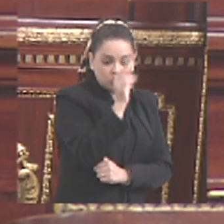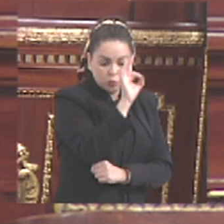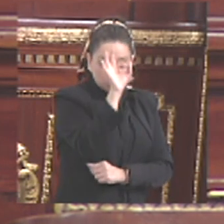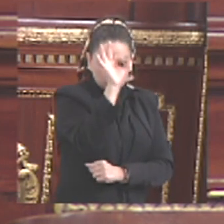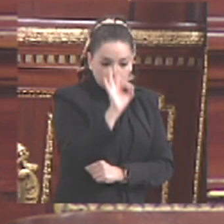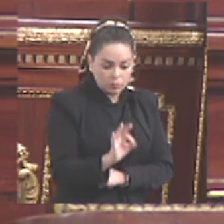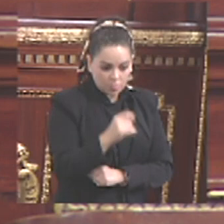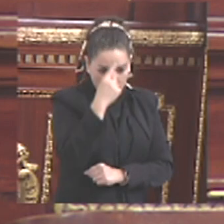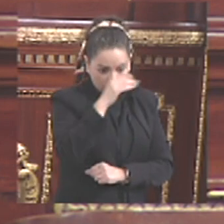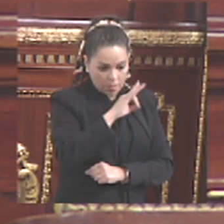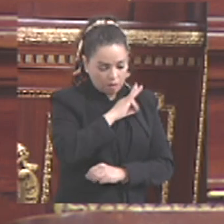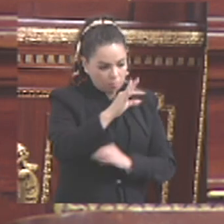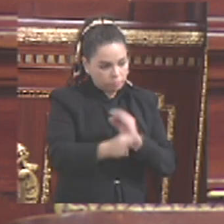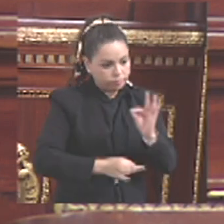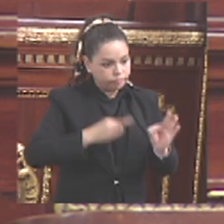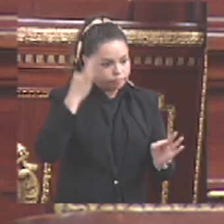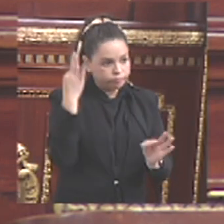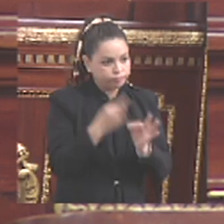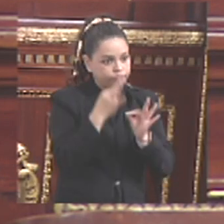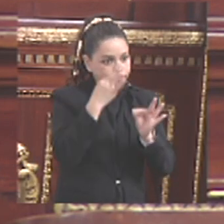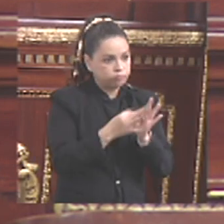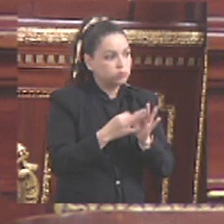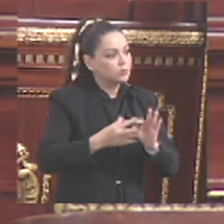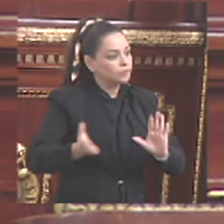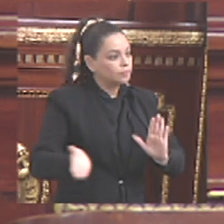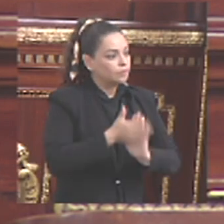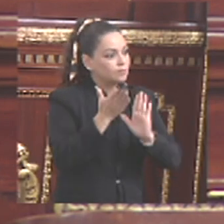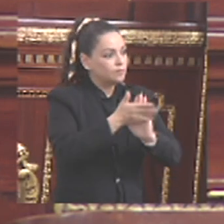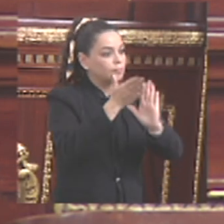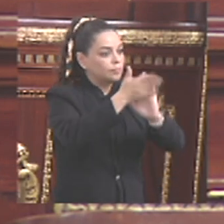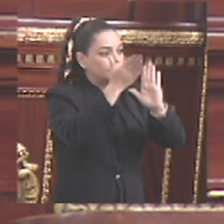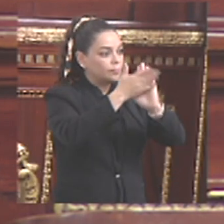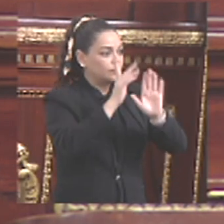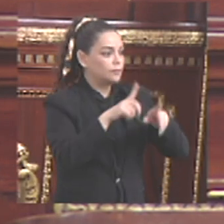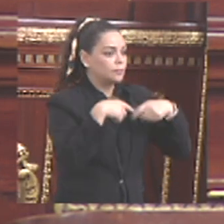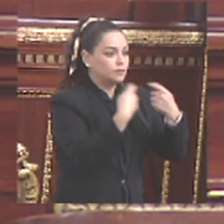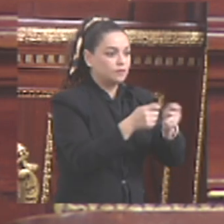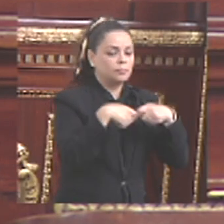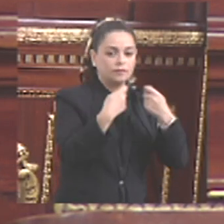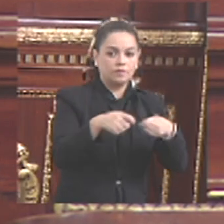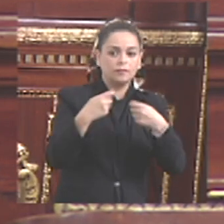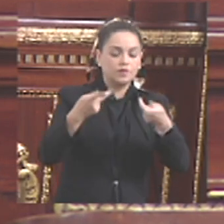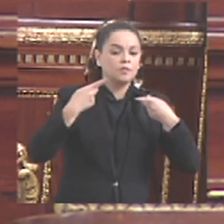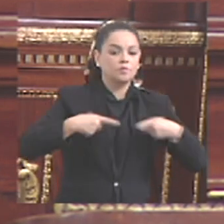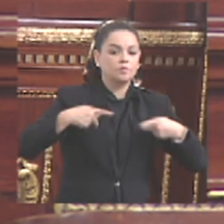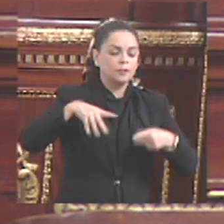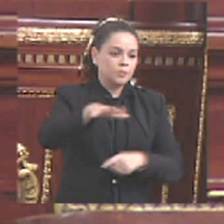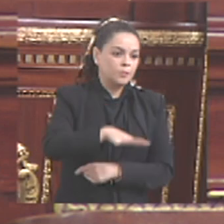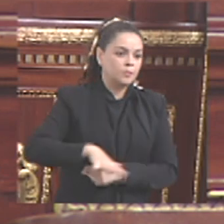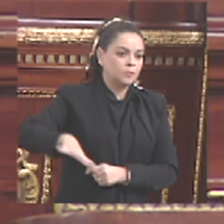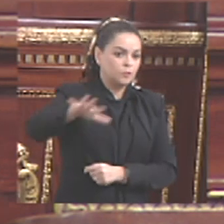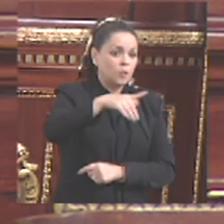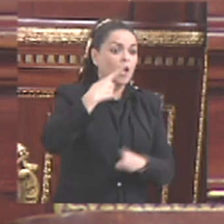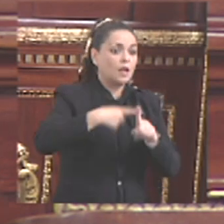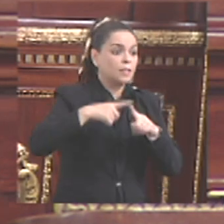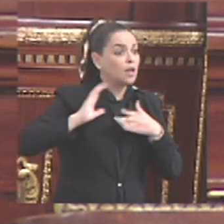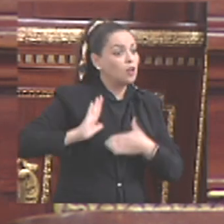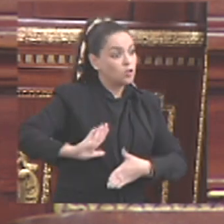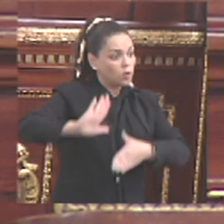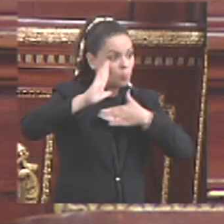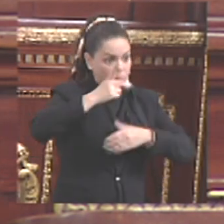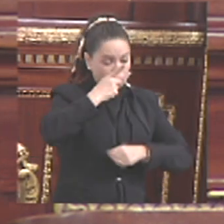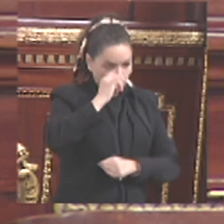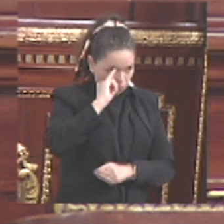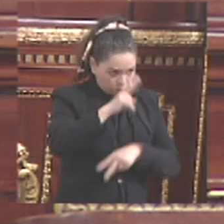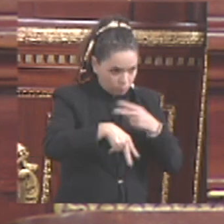ese 100% de la reconstrucción comprometida por el gobierno de la ciudad. Es decir, de